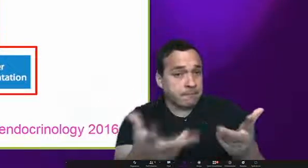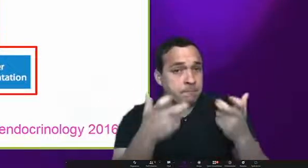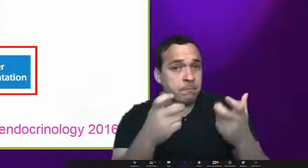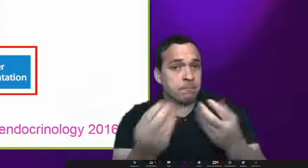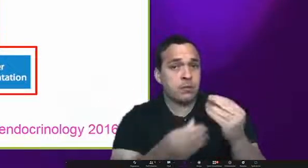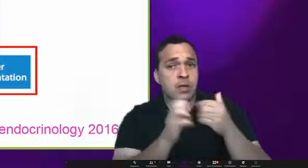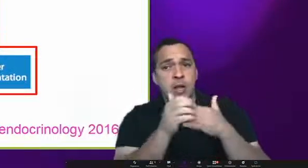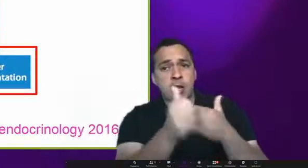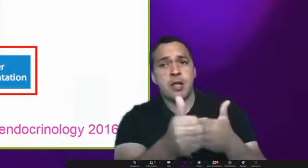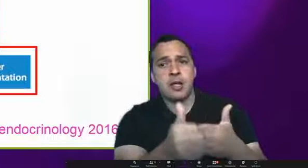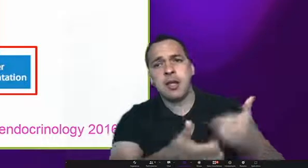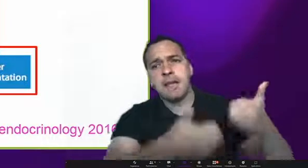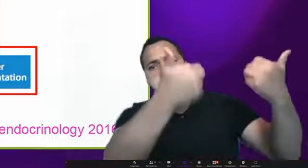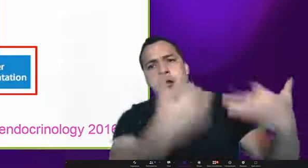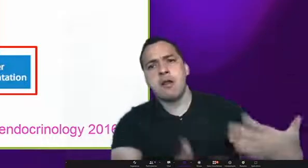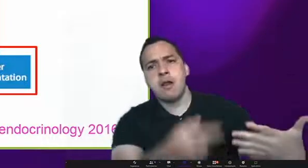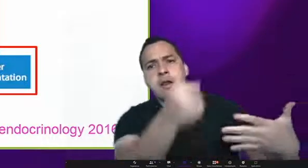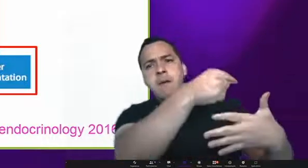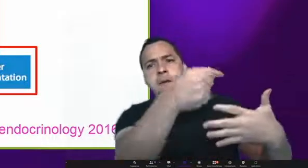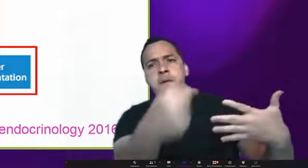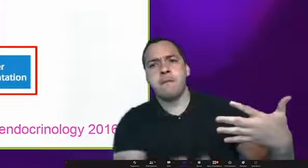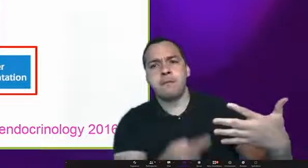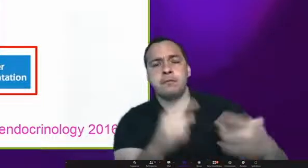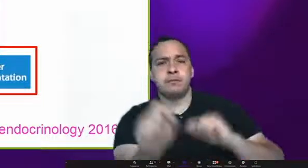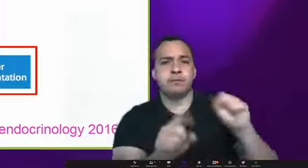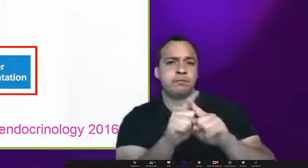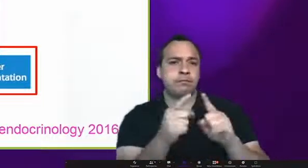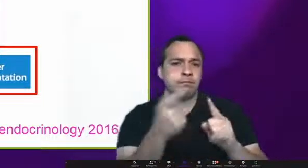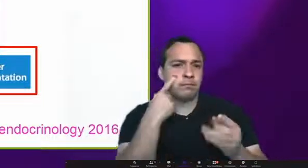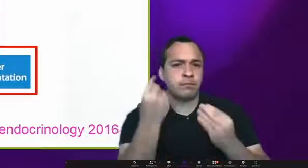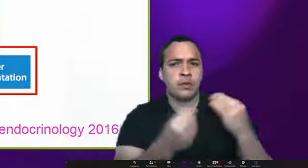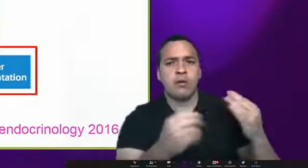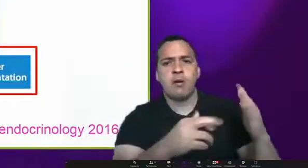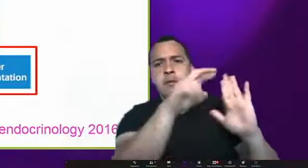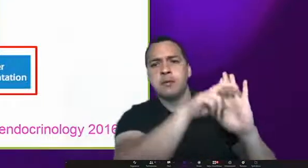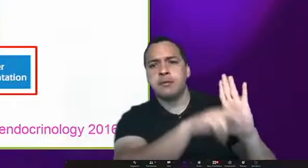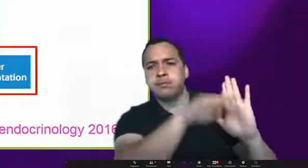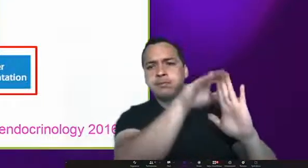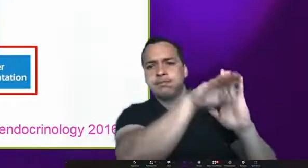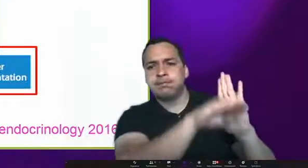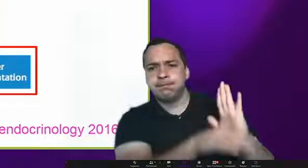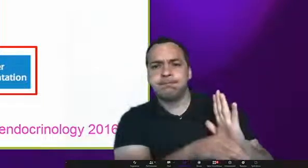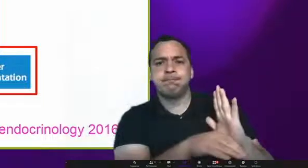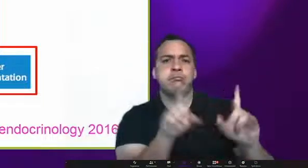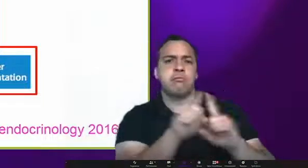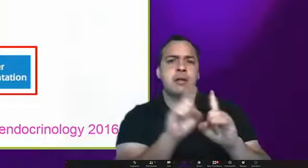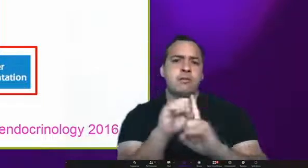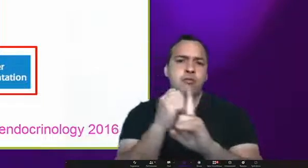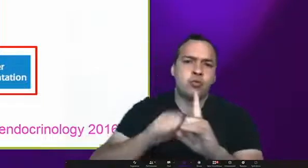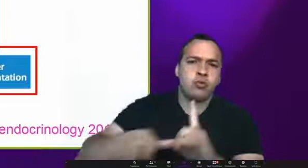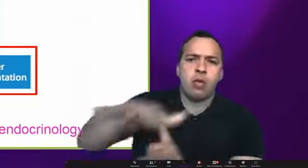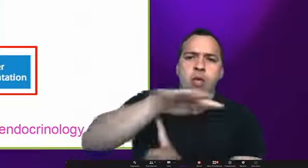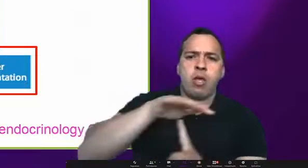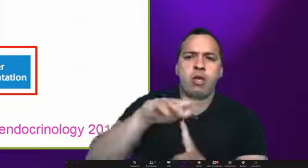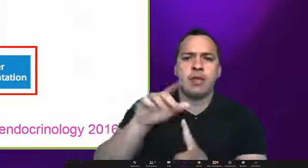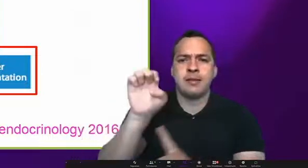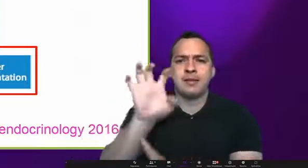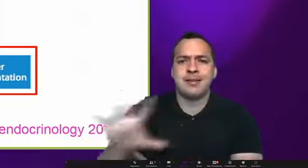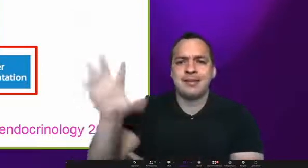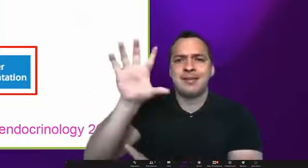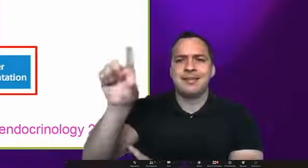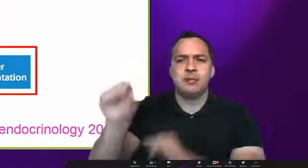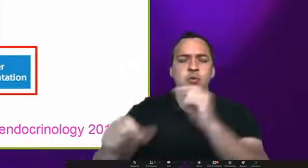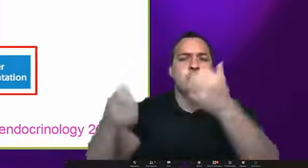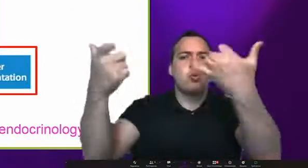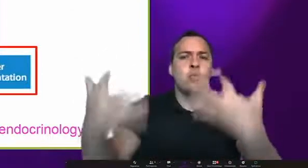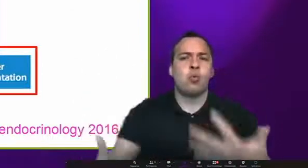una sociedad europea de tumores neuroendocrinos, estableció para la patología de tipo metastática, vemos en un primer